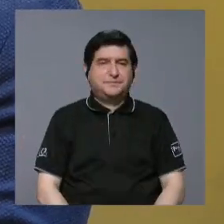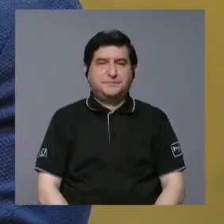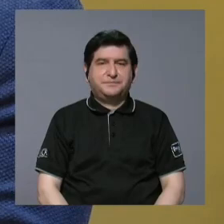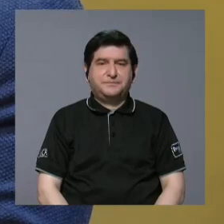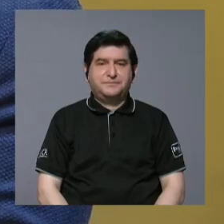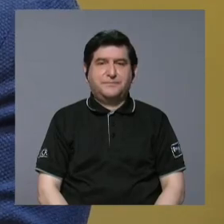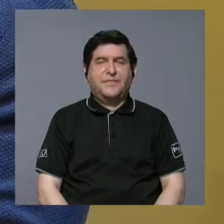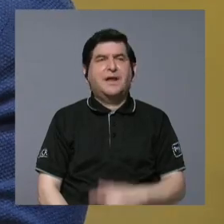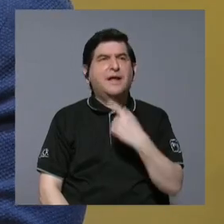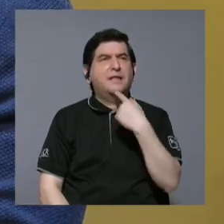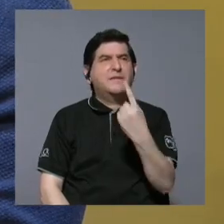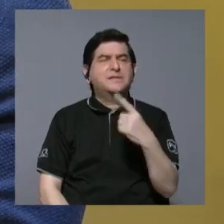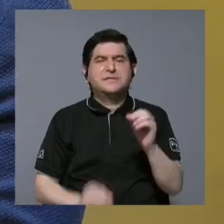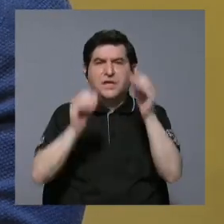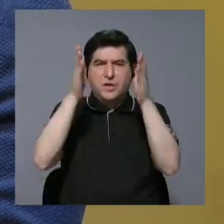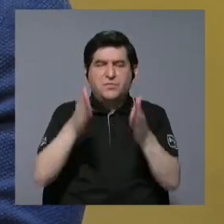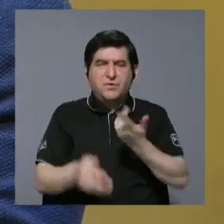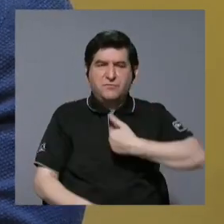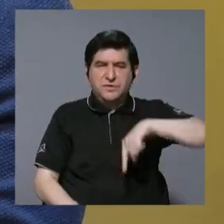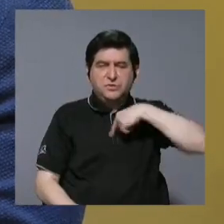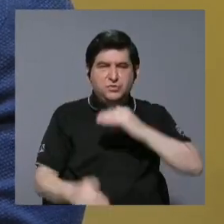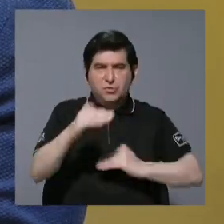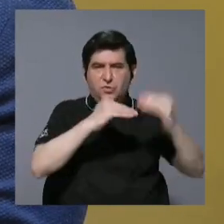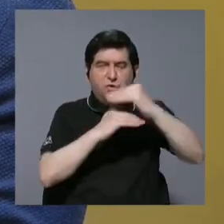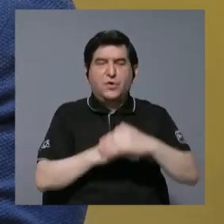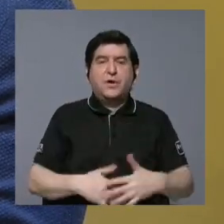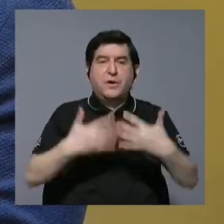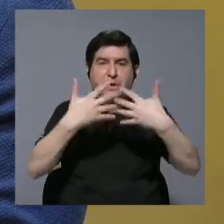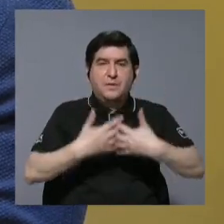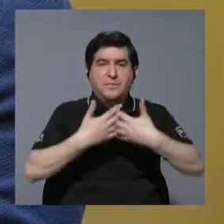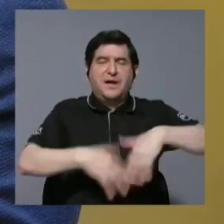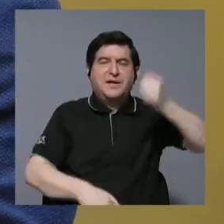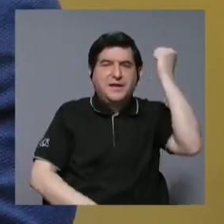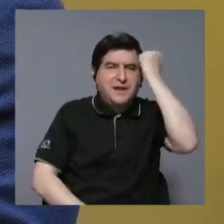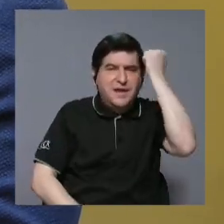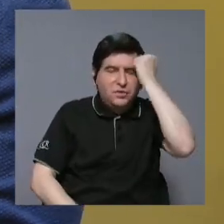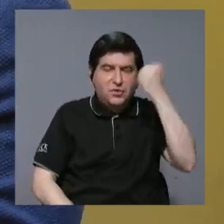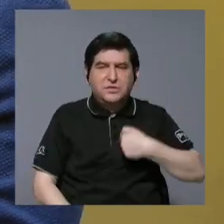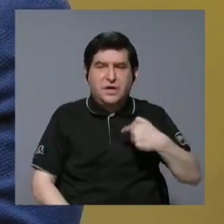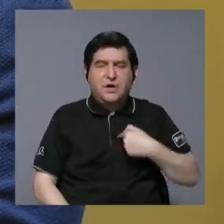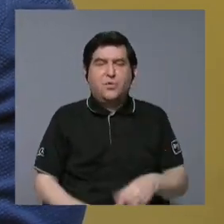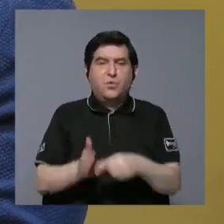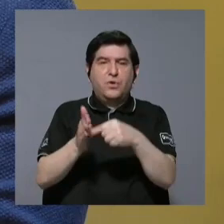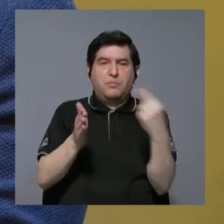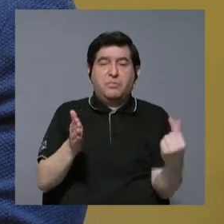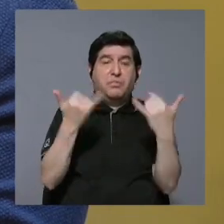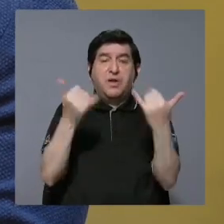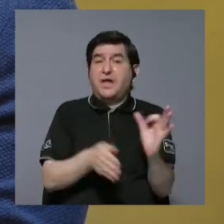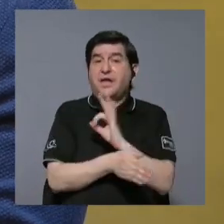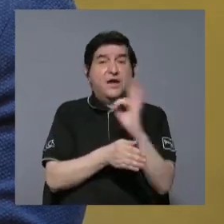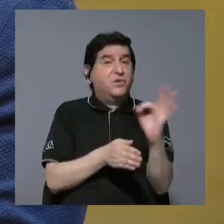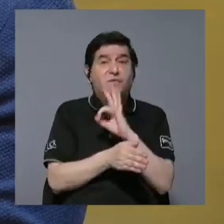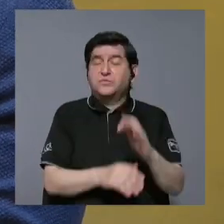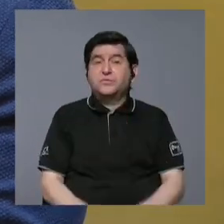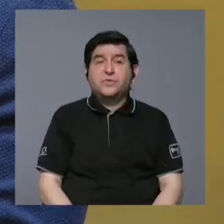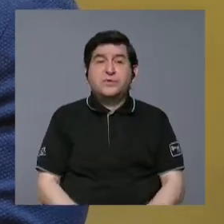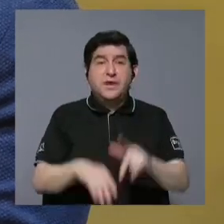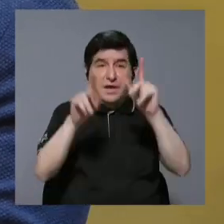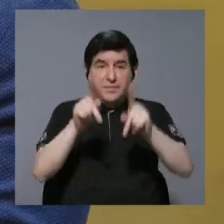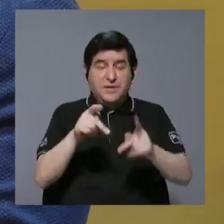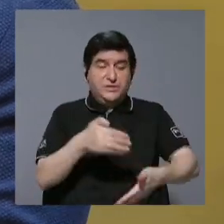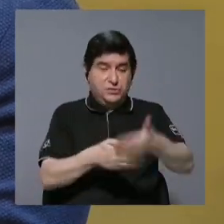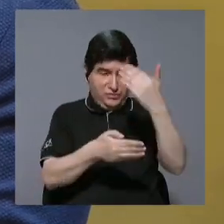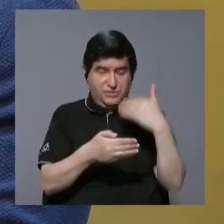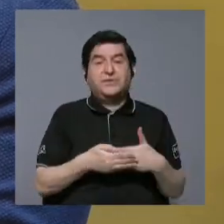Decía un profesor nuestro en la facultad que una máquina es tan tonta que uno la apaga y ya no sirve. Es cierto, las personas que están